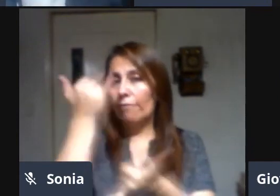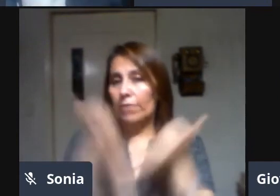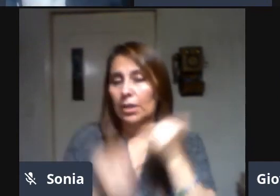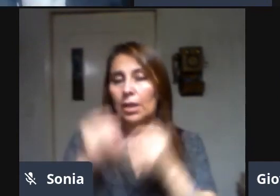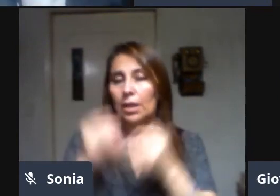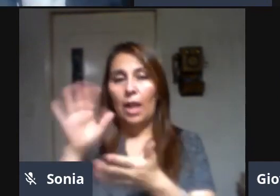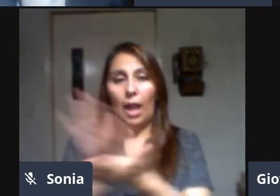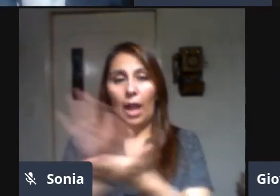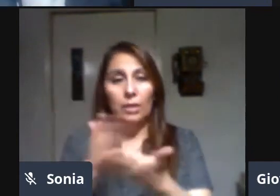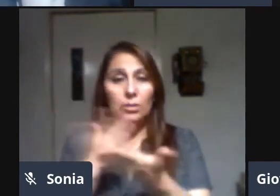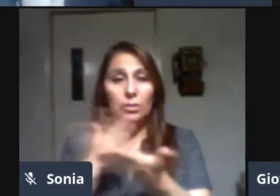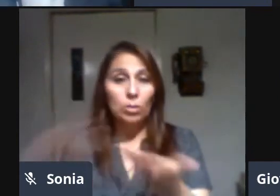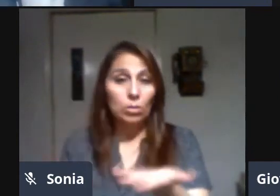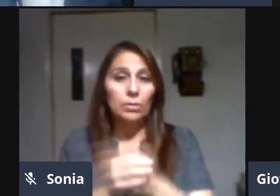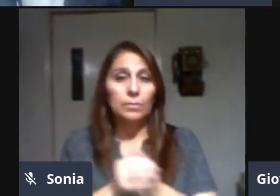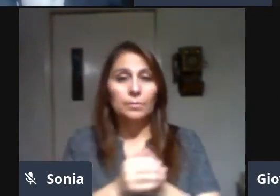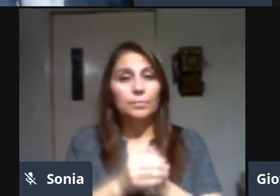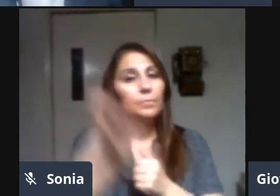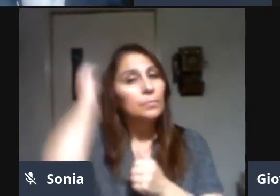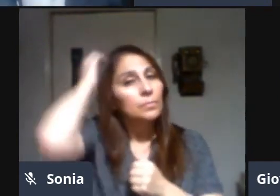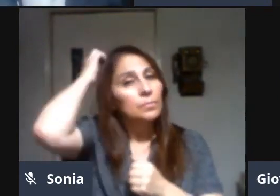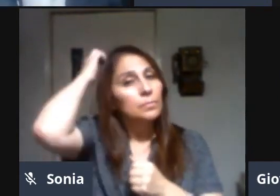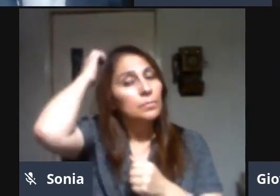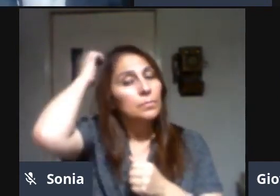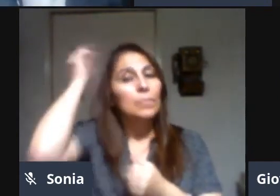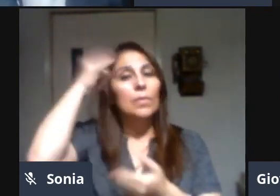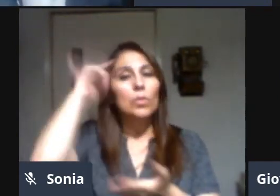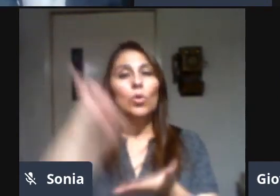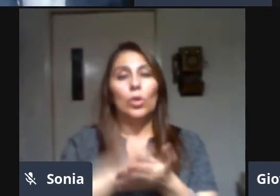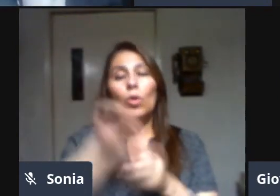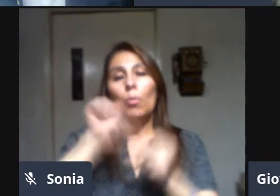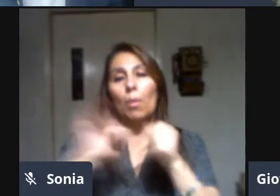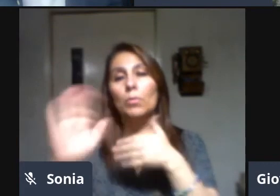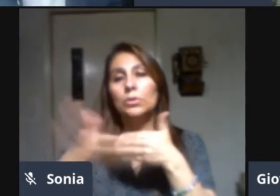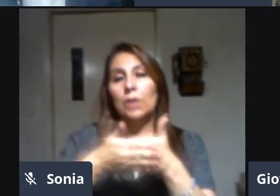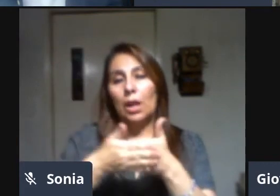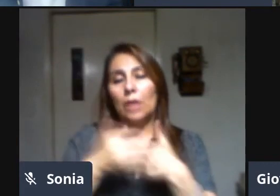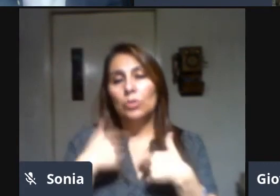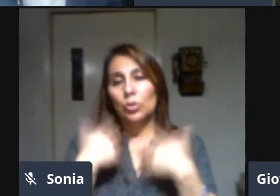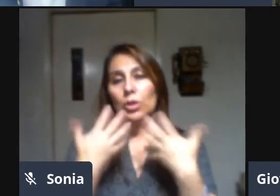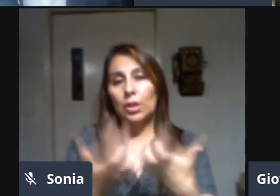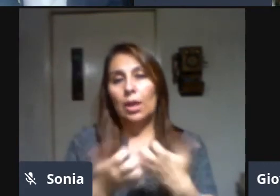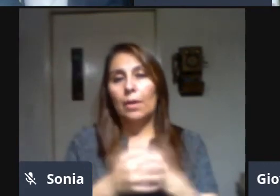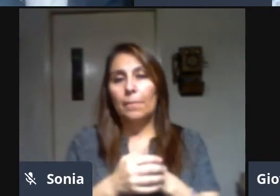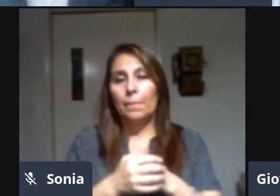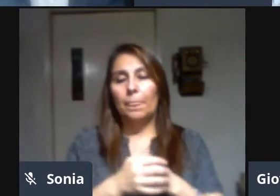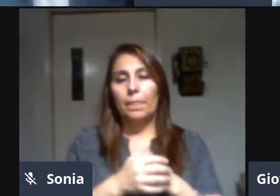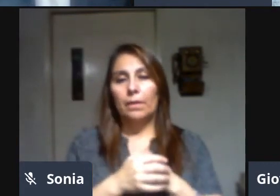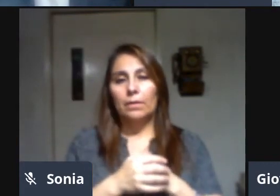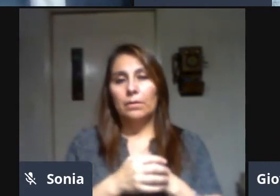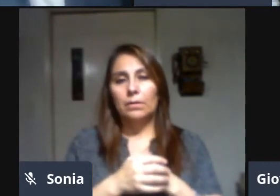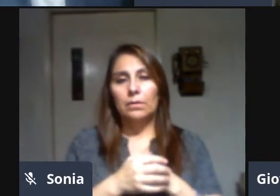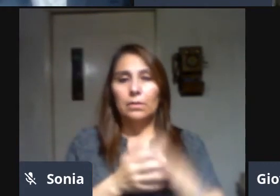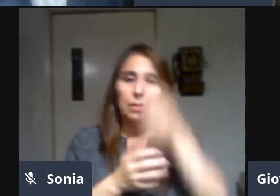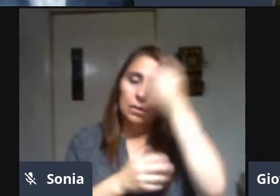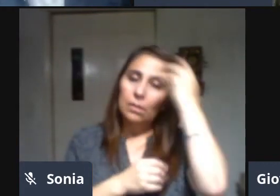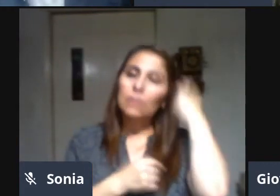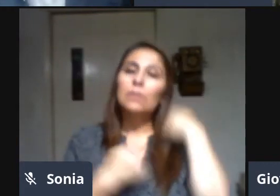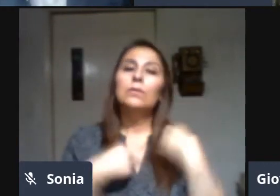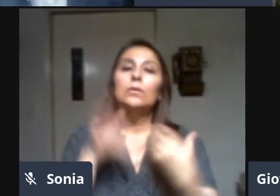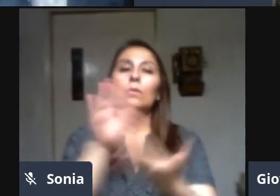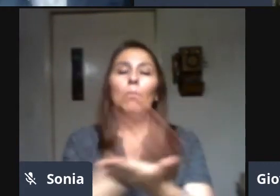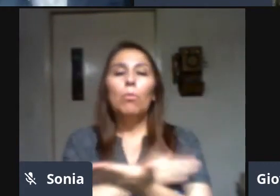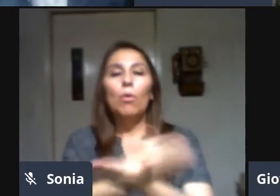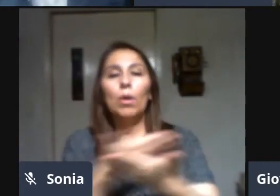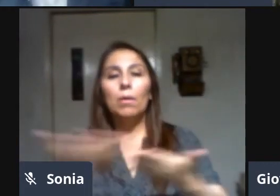podemos justamente cerrar yo particularmente quería compartirles dos poemas muy muy cortos a